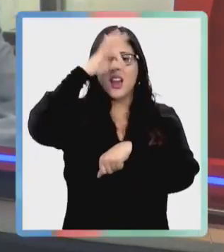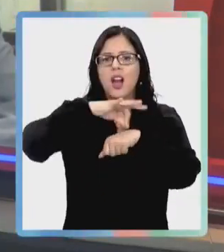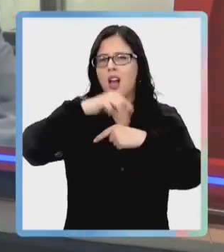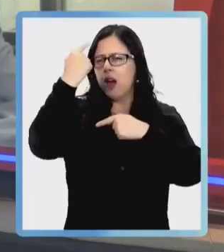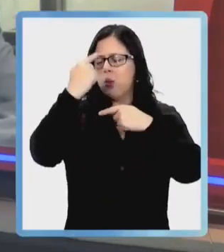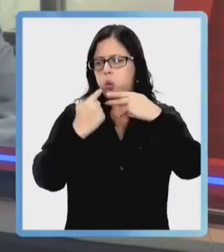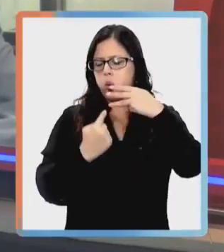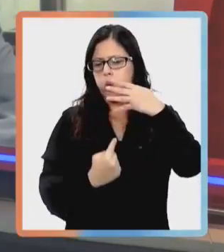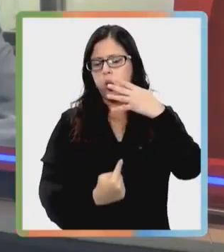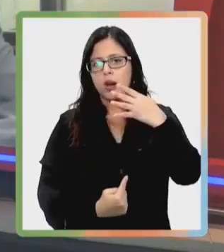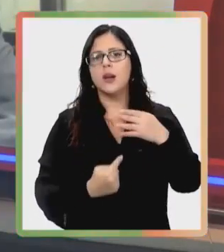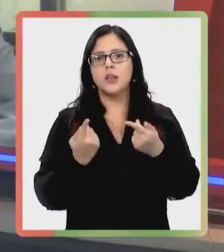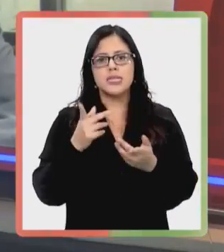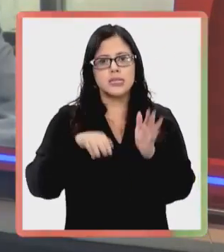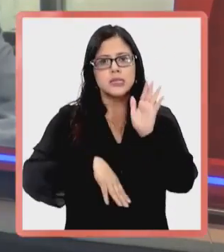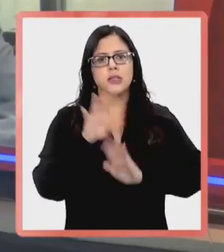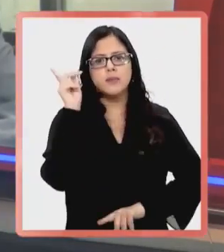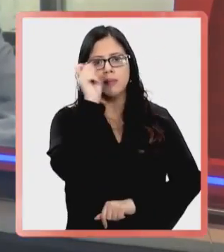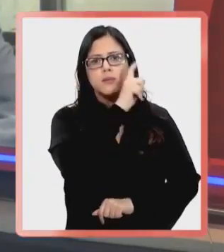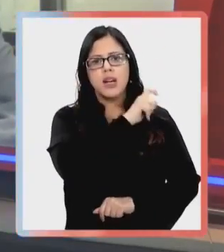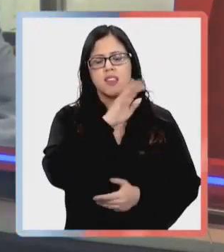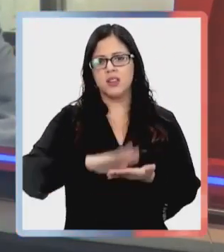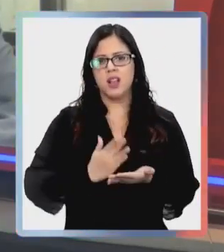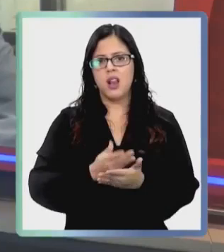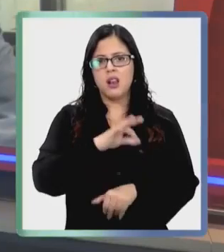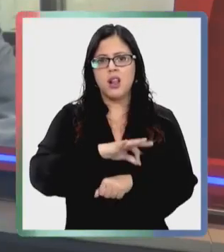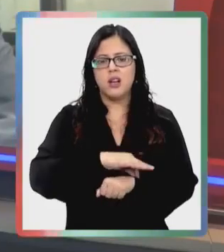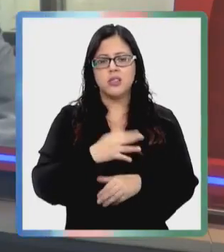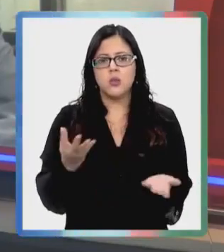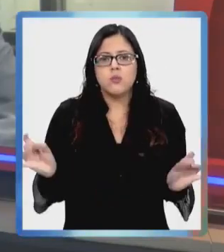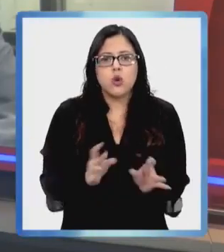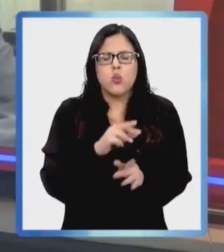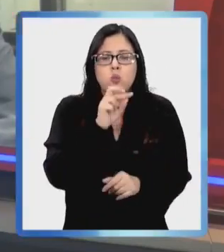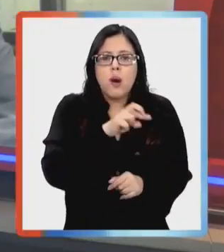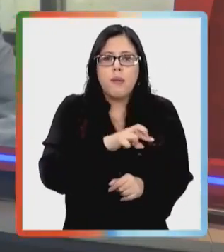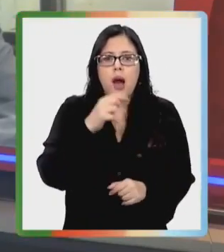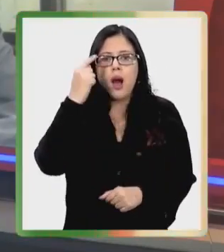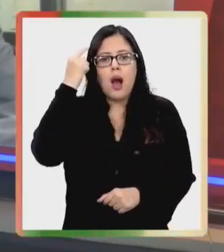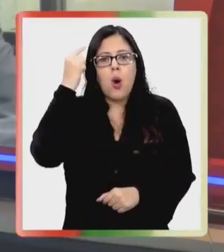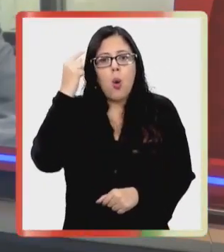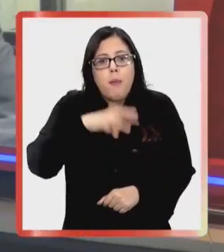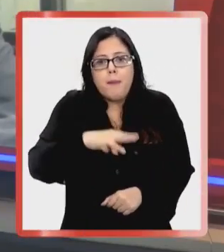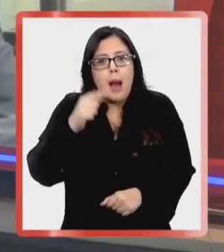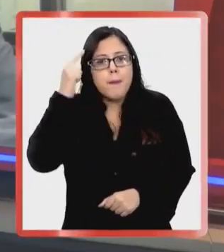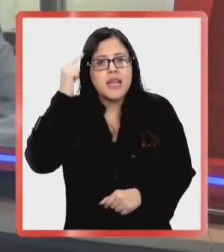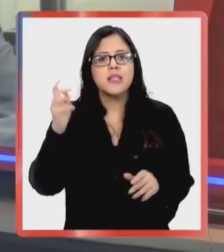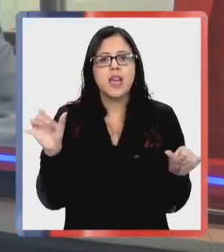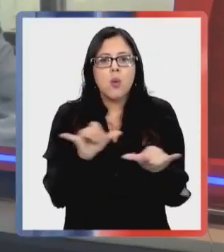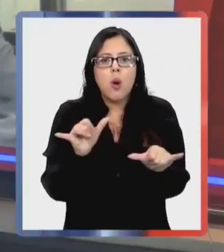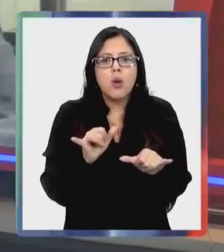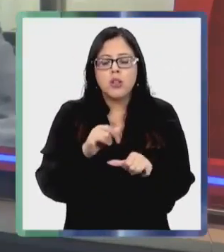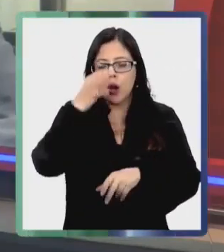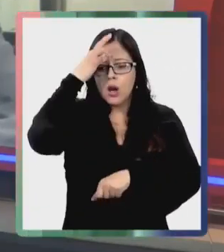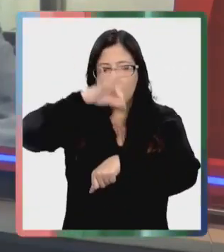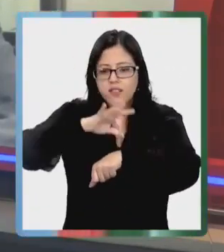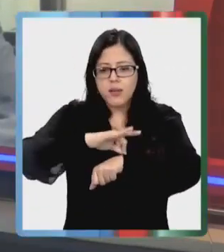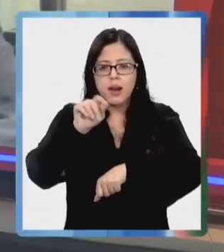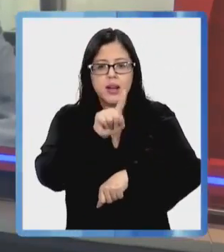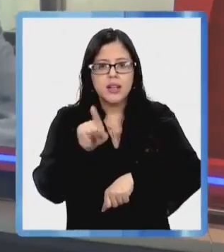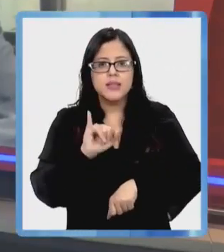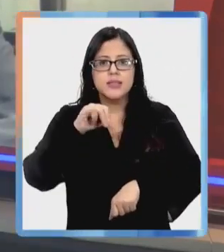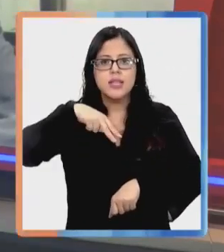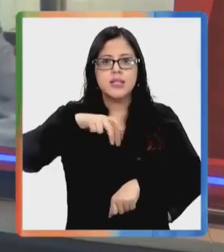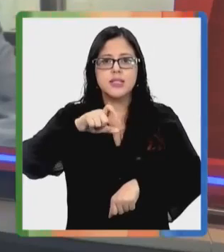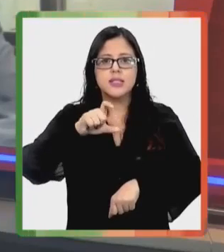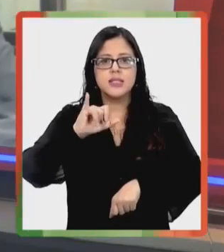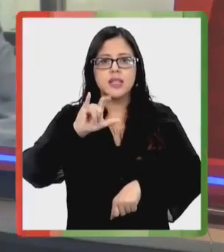varios virus a la vez, lo que complica muchísimo más el cuadro de salud. Es decir, a lo mejor un papá piensa que su guagüita tiene virus respiratorio sincicial, pero